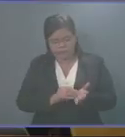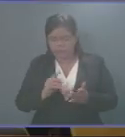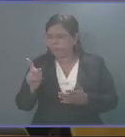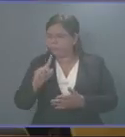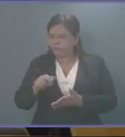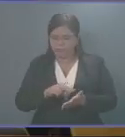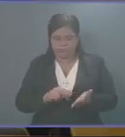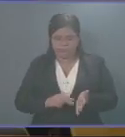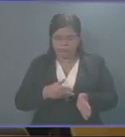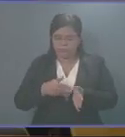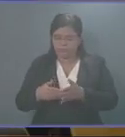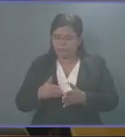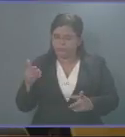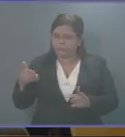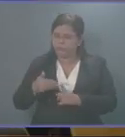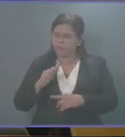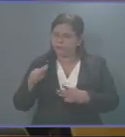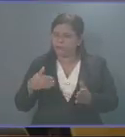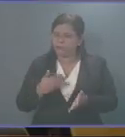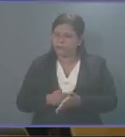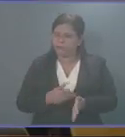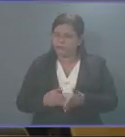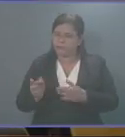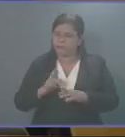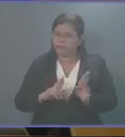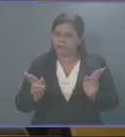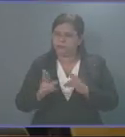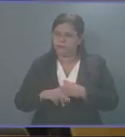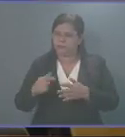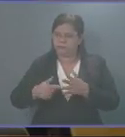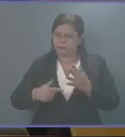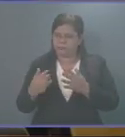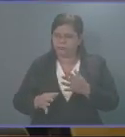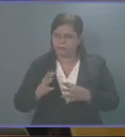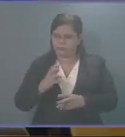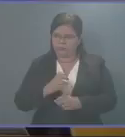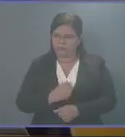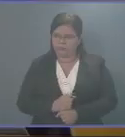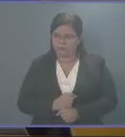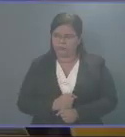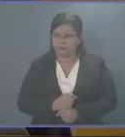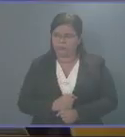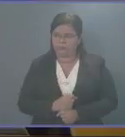saltado. Ha empezado a leer directamente donde dice reformas a la Ley de Garantías.